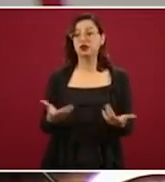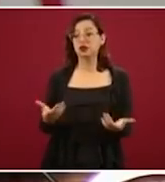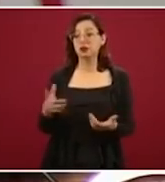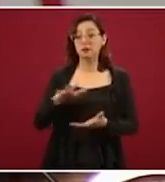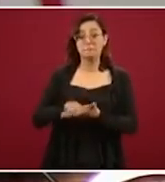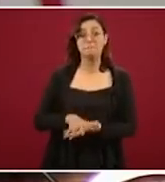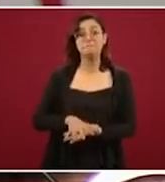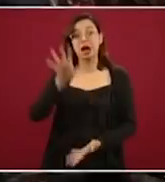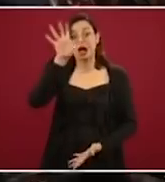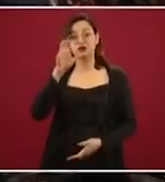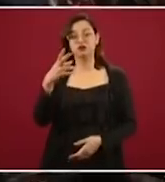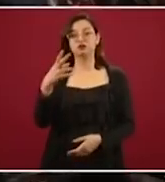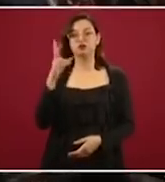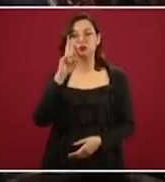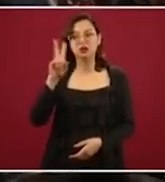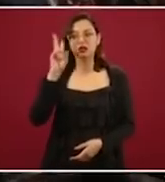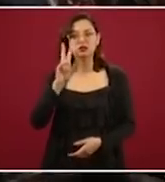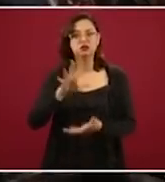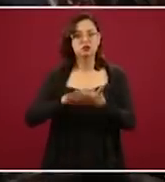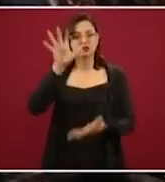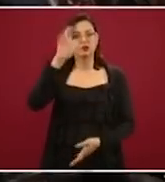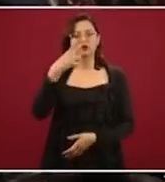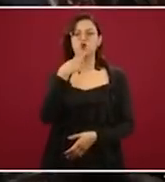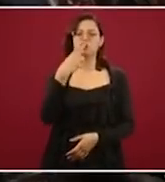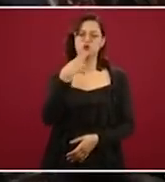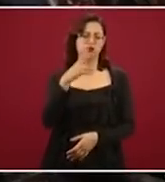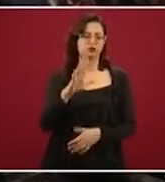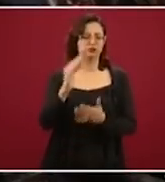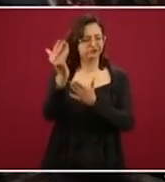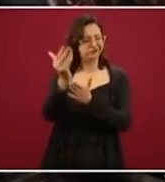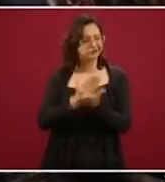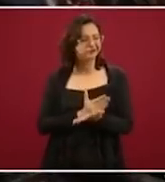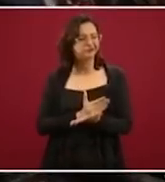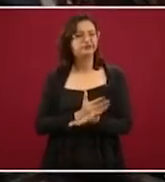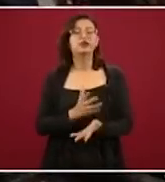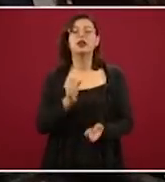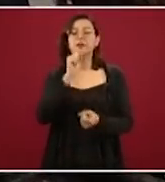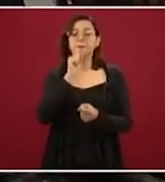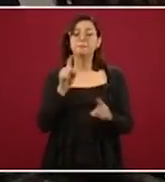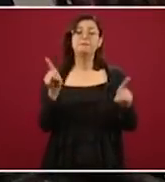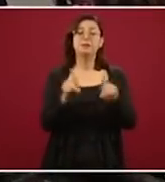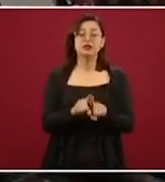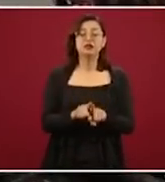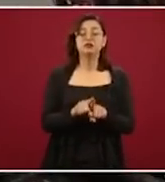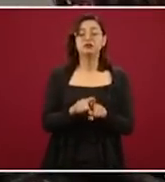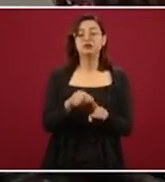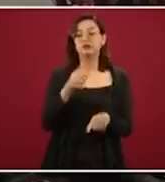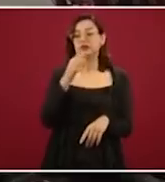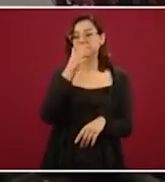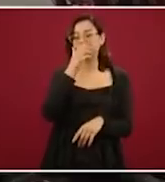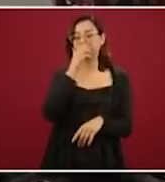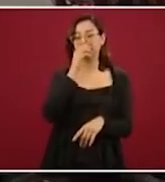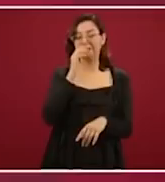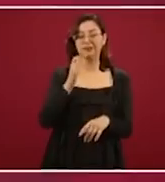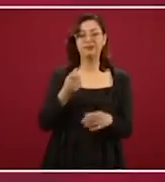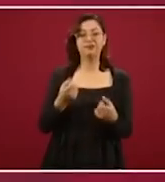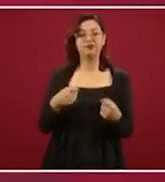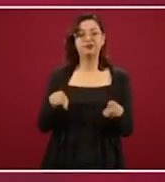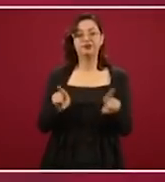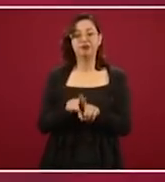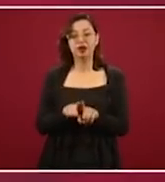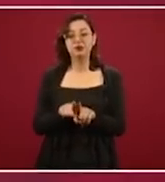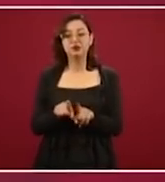consumo y que al mismo tiempo se garantice